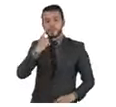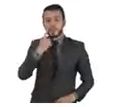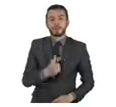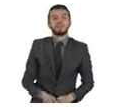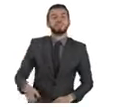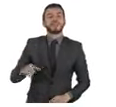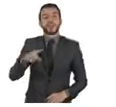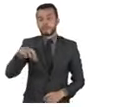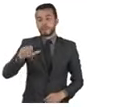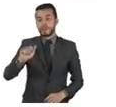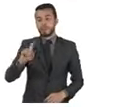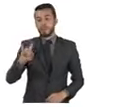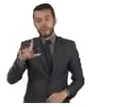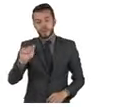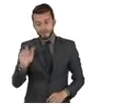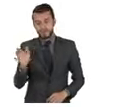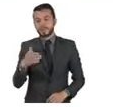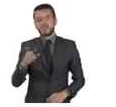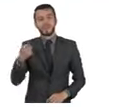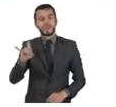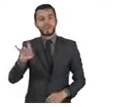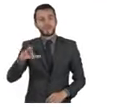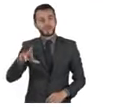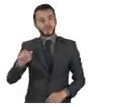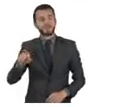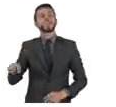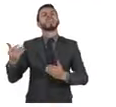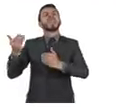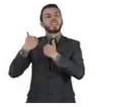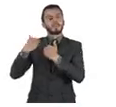Asuntos Corporativos de la ETB.